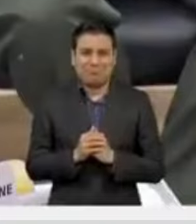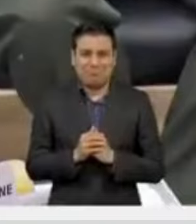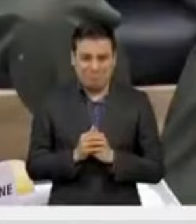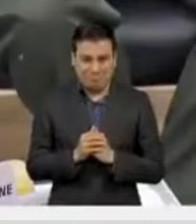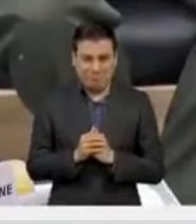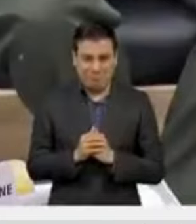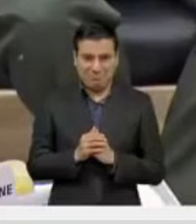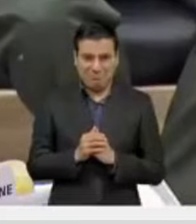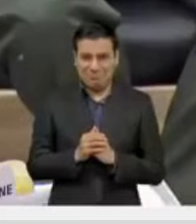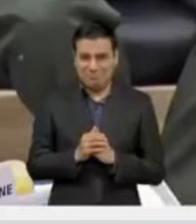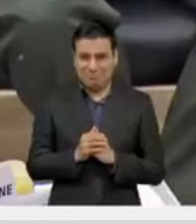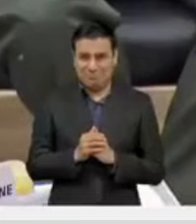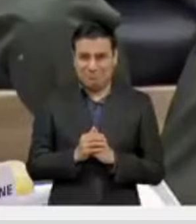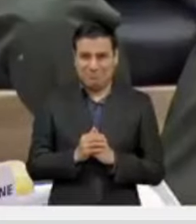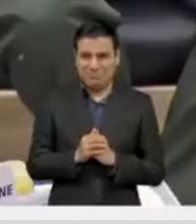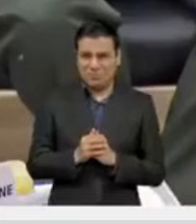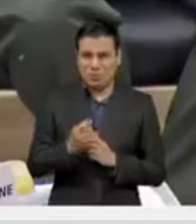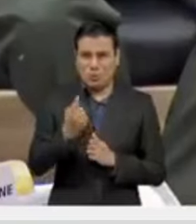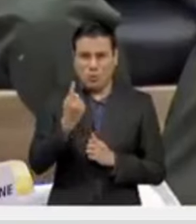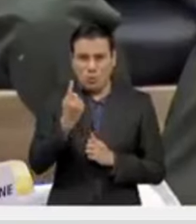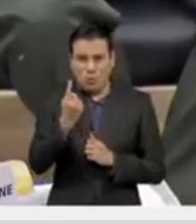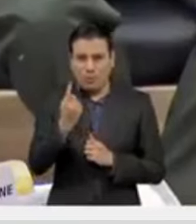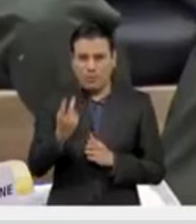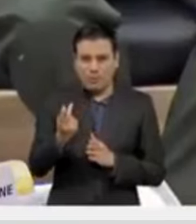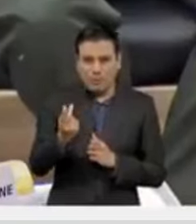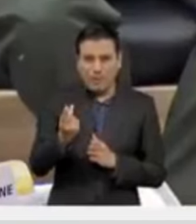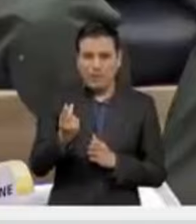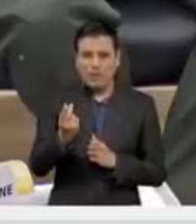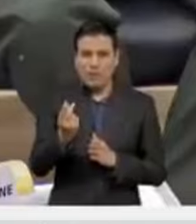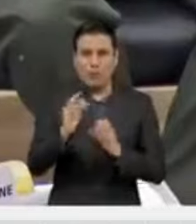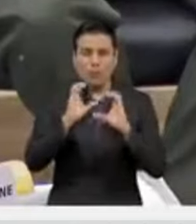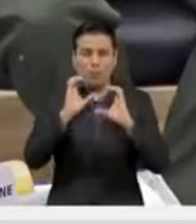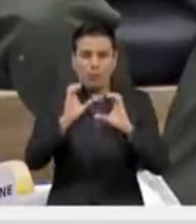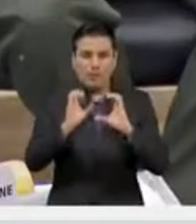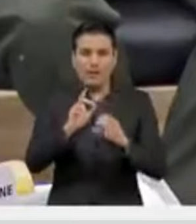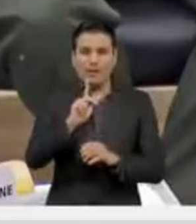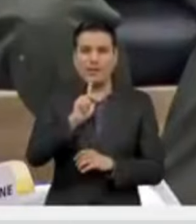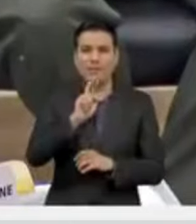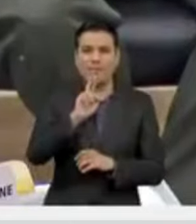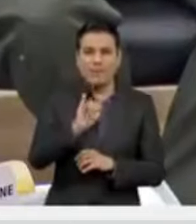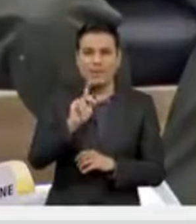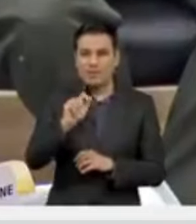de defender a la casa del PRI y el PAN que lo oprimió y que lo asesinó es gravísimo,